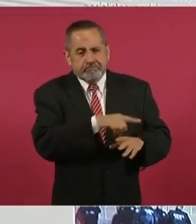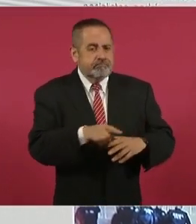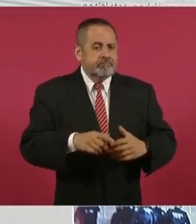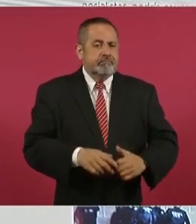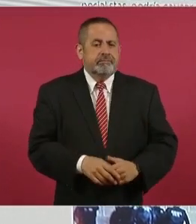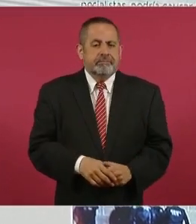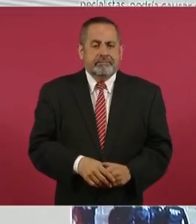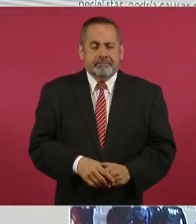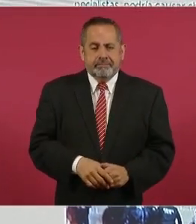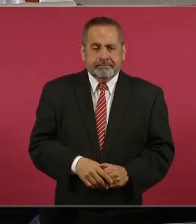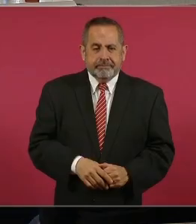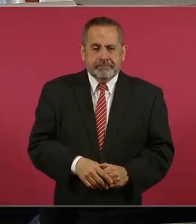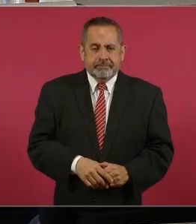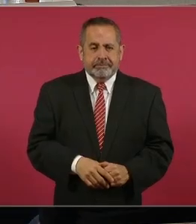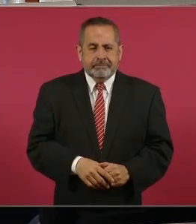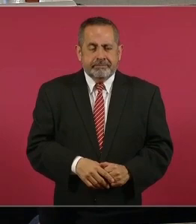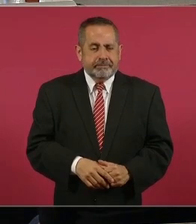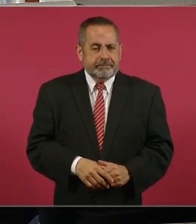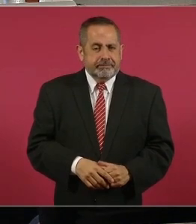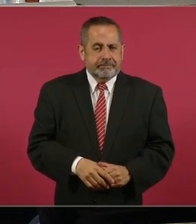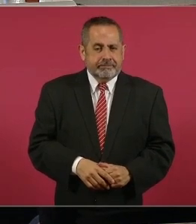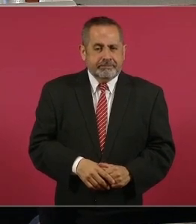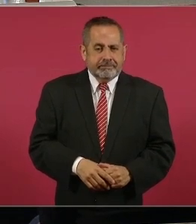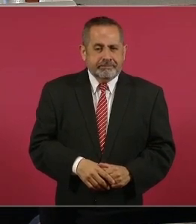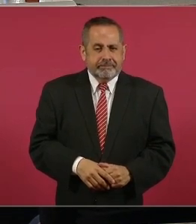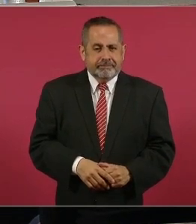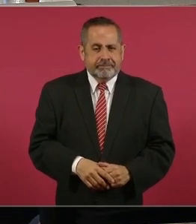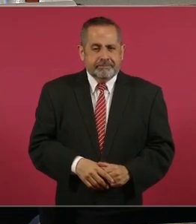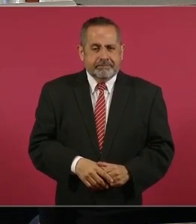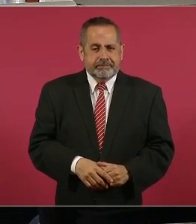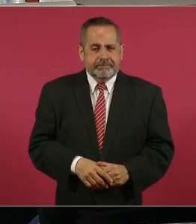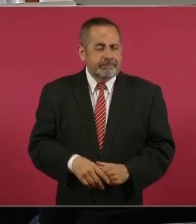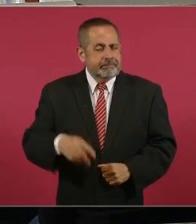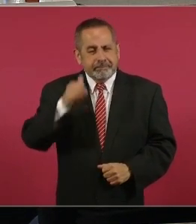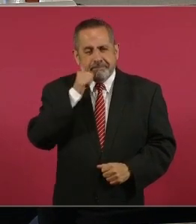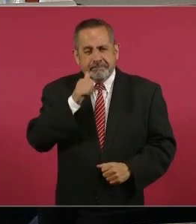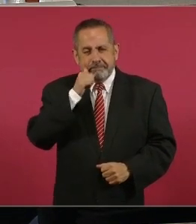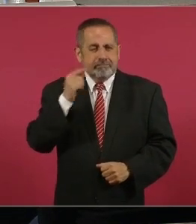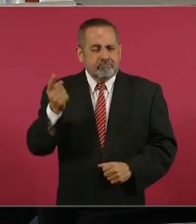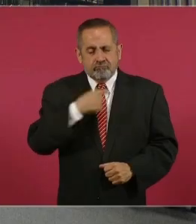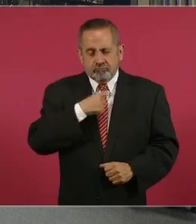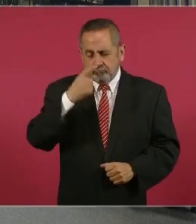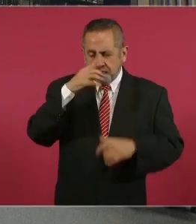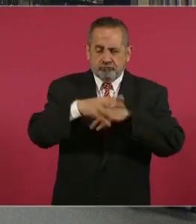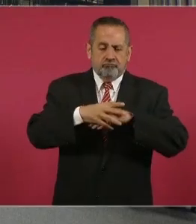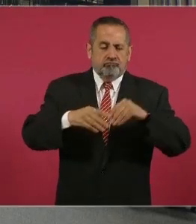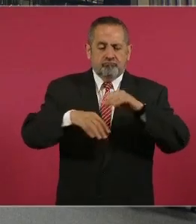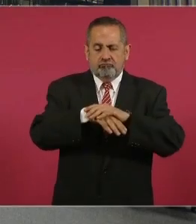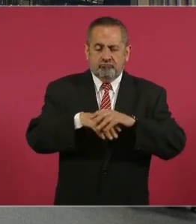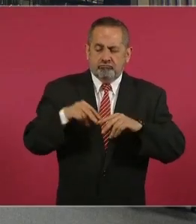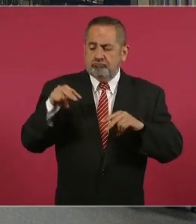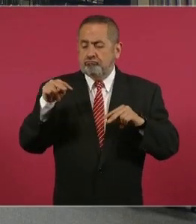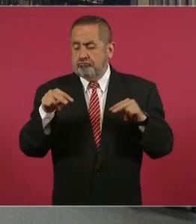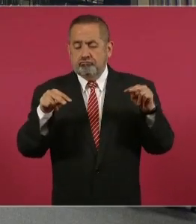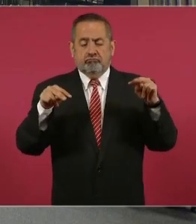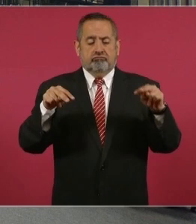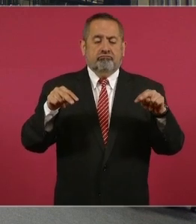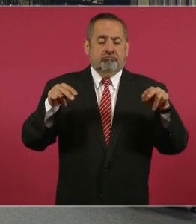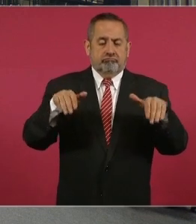porque siempre se habla de objetividad.